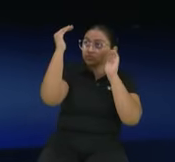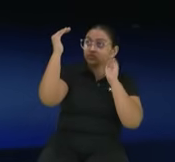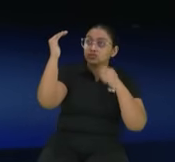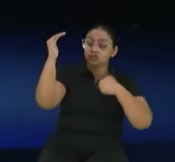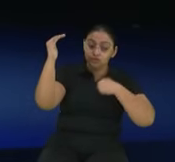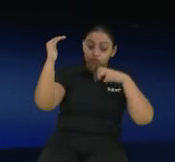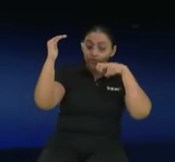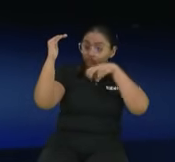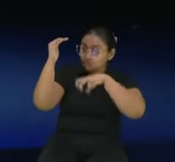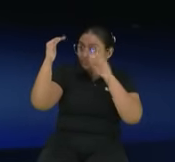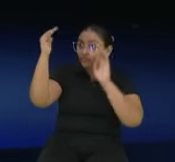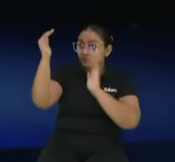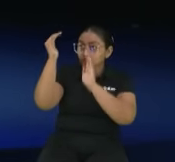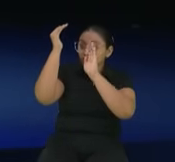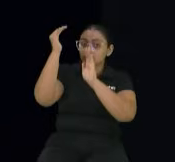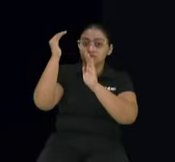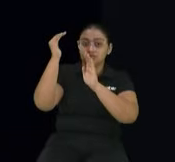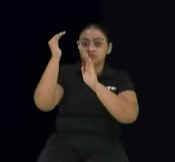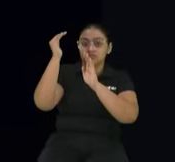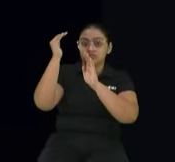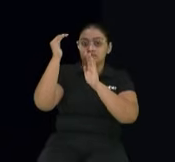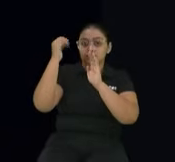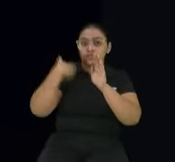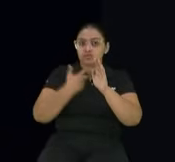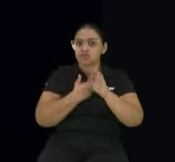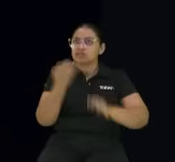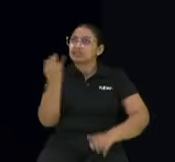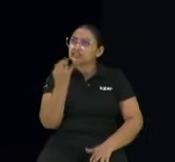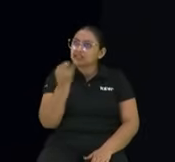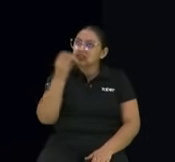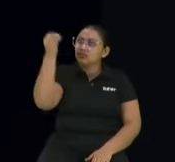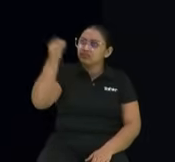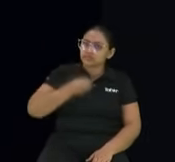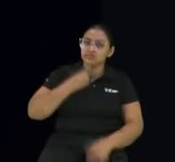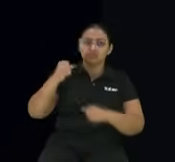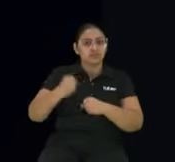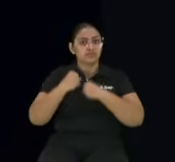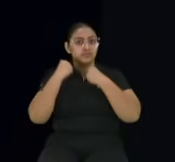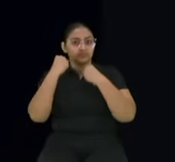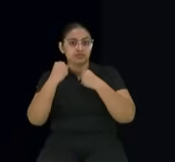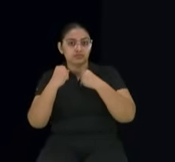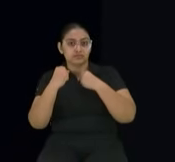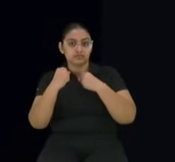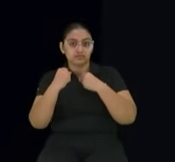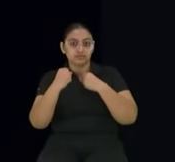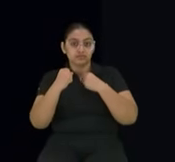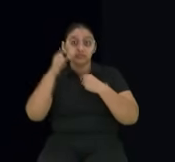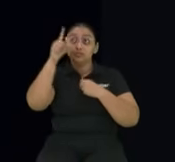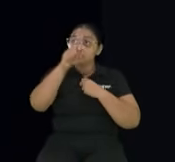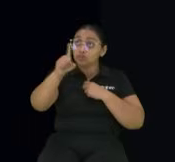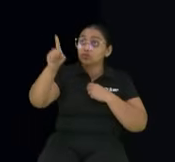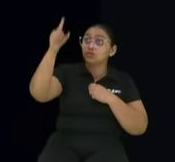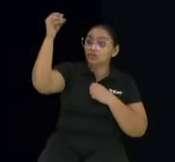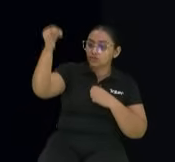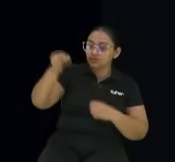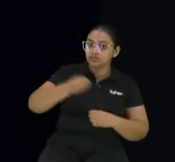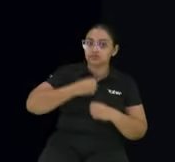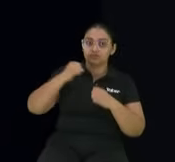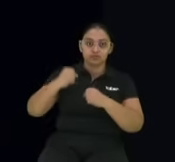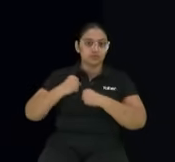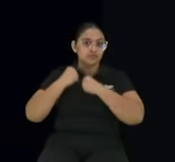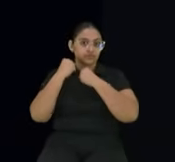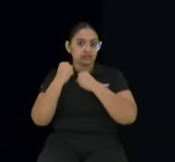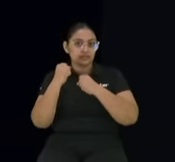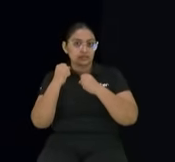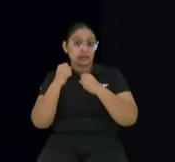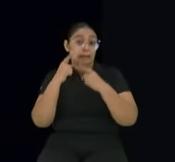necesito fortaleza Cuál es mi fortaleza mi fortaleza viene de Dios pero no la va a conocer